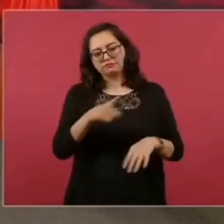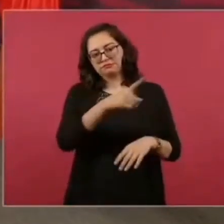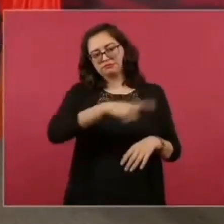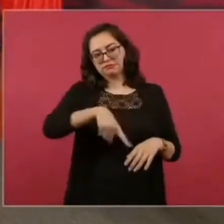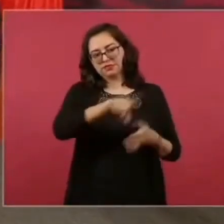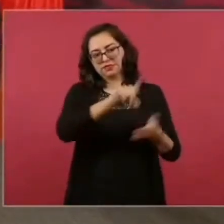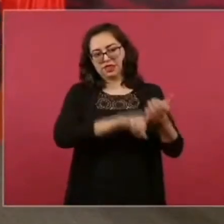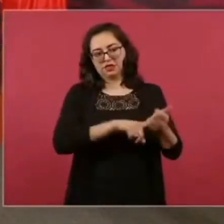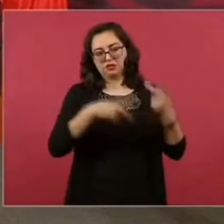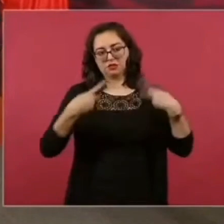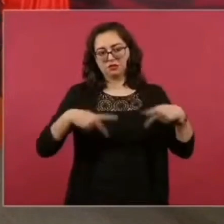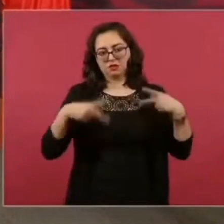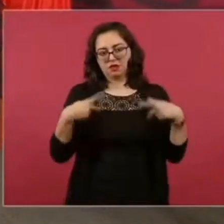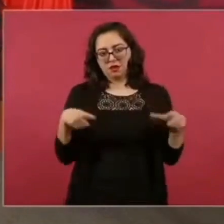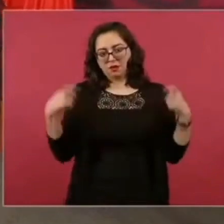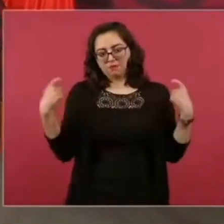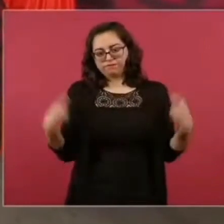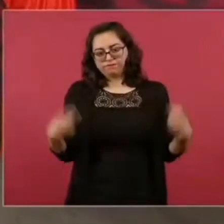mandamás,